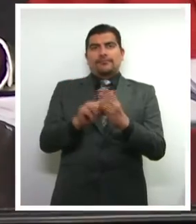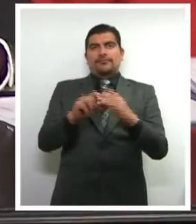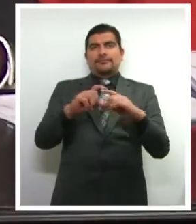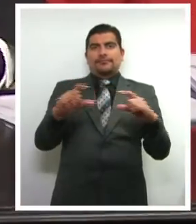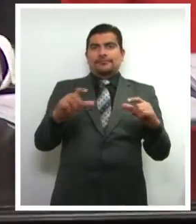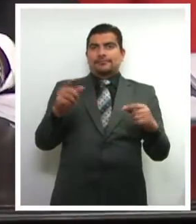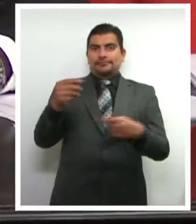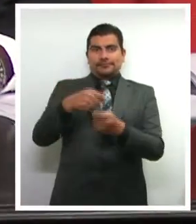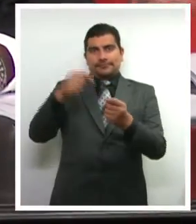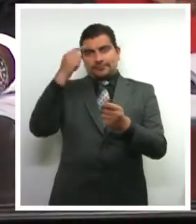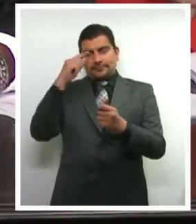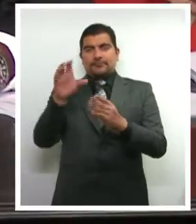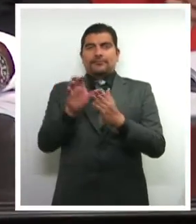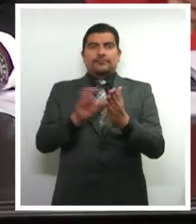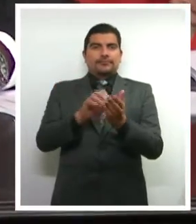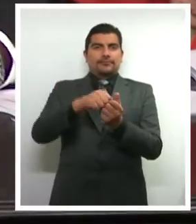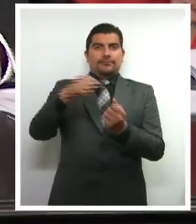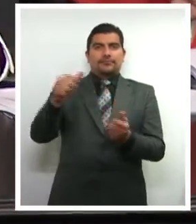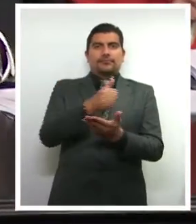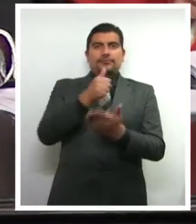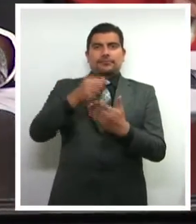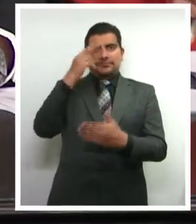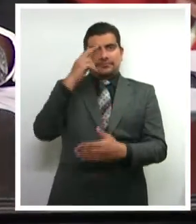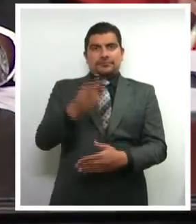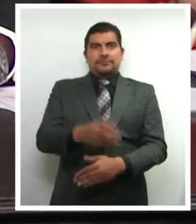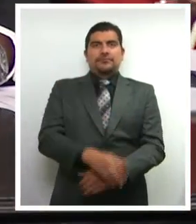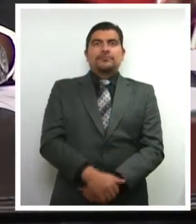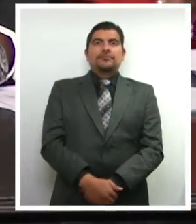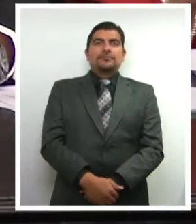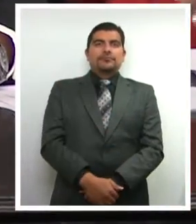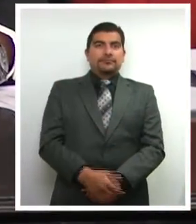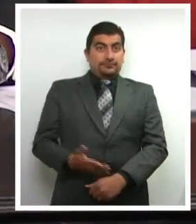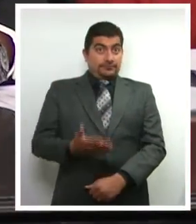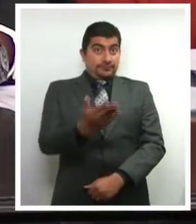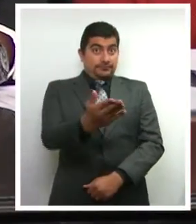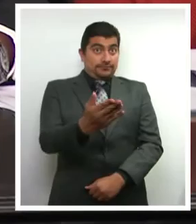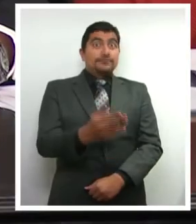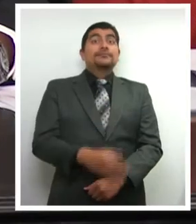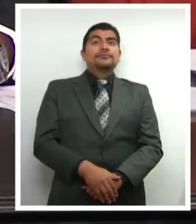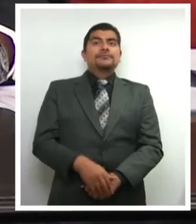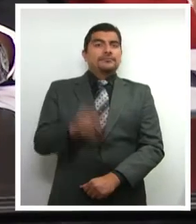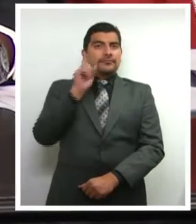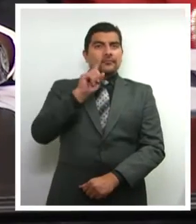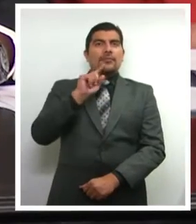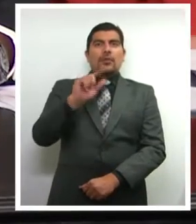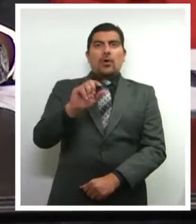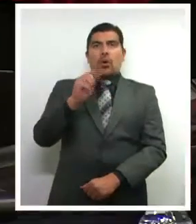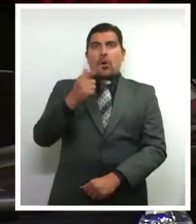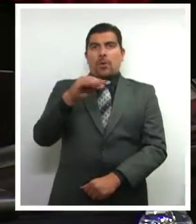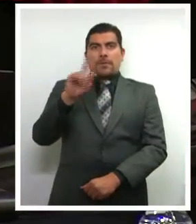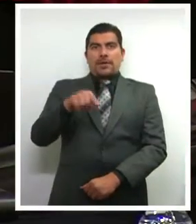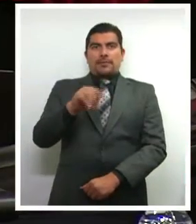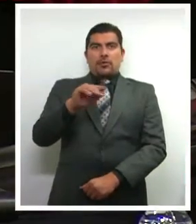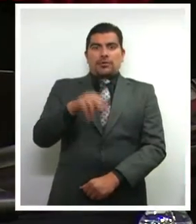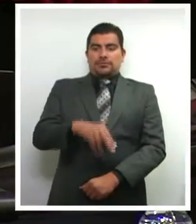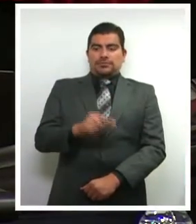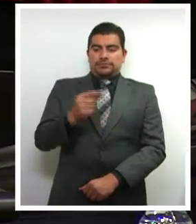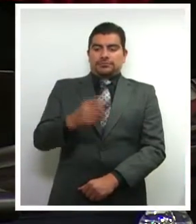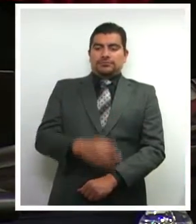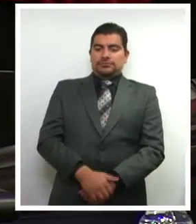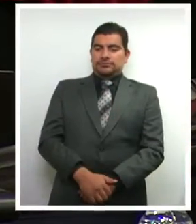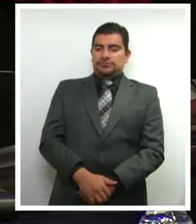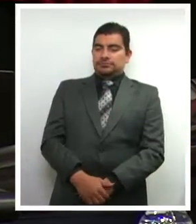proyecto de Constitución Política de la Ciudad de México. Tiene el uso de la palabra diputada Gómez Montt. Con su venia,